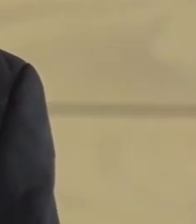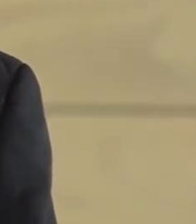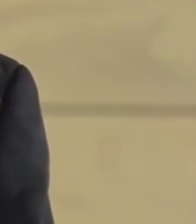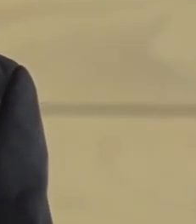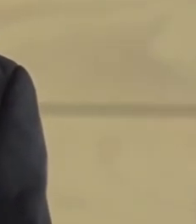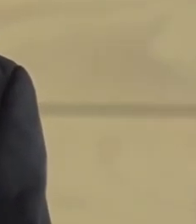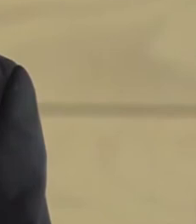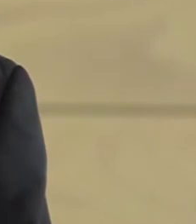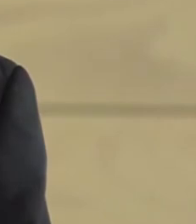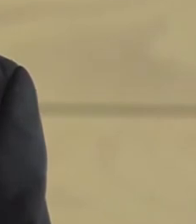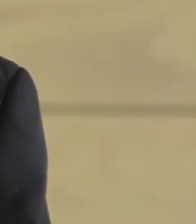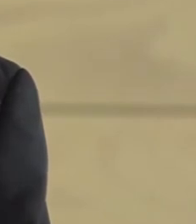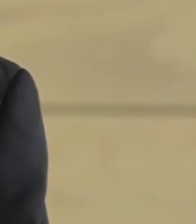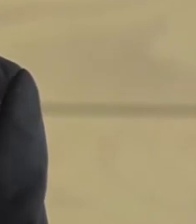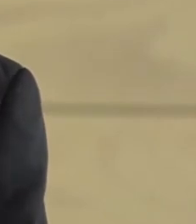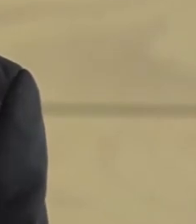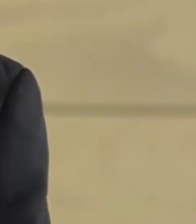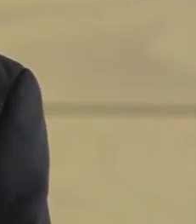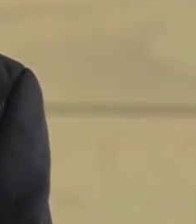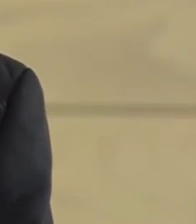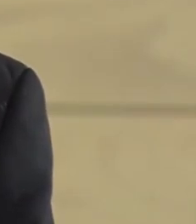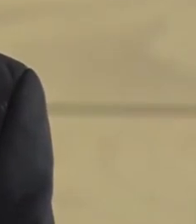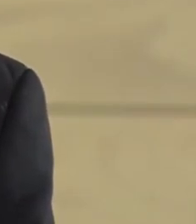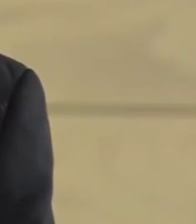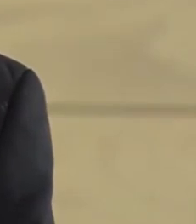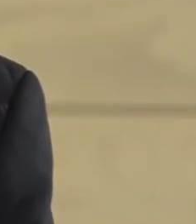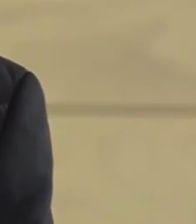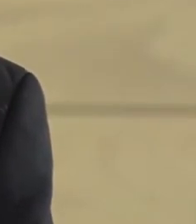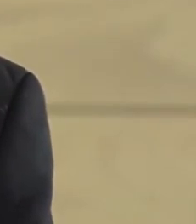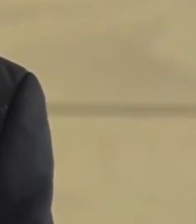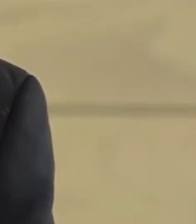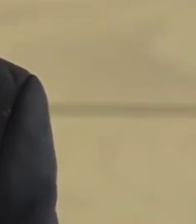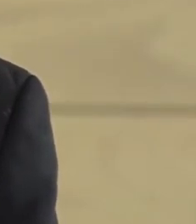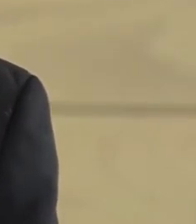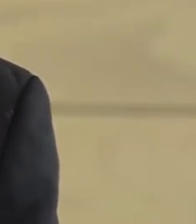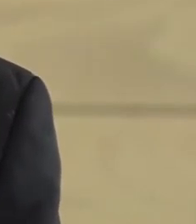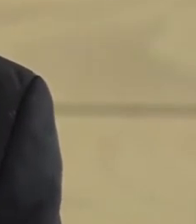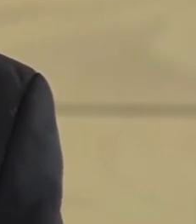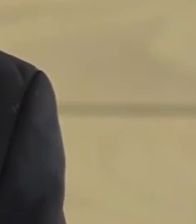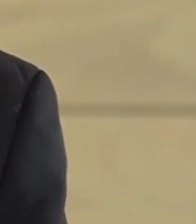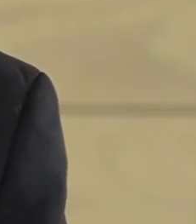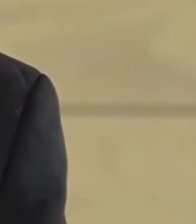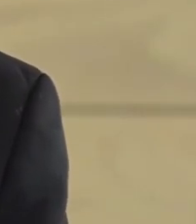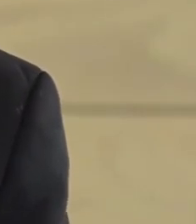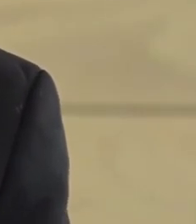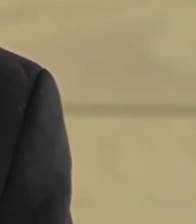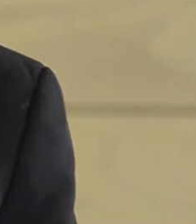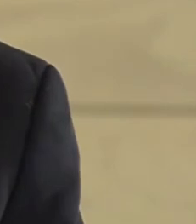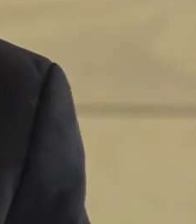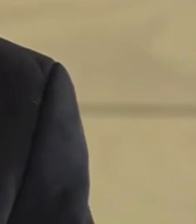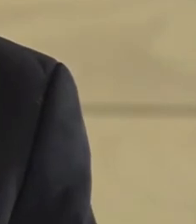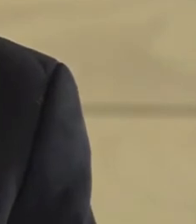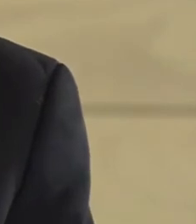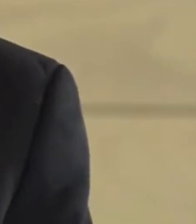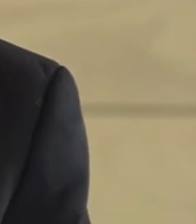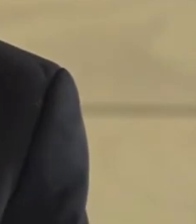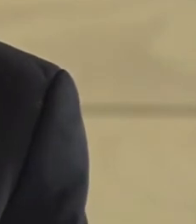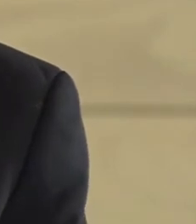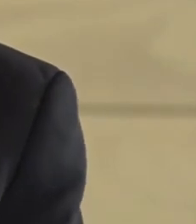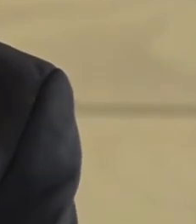¿Cómo administrar esa riqueza de un bien que es público? Indudablemente es algo que compete al Estado. Dentro de nuestra